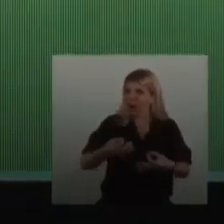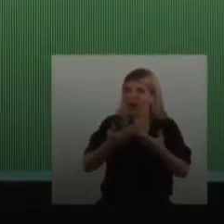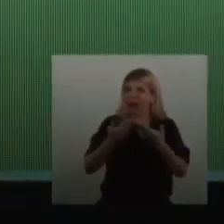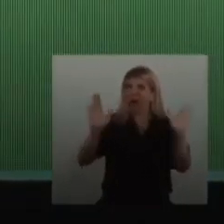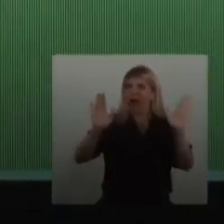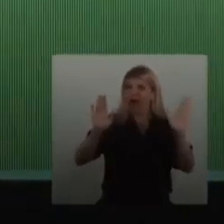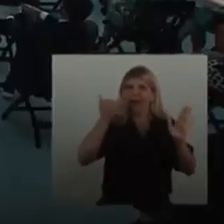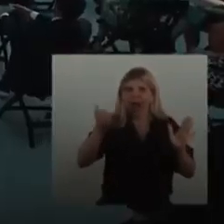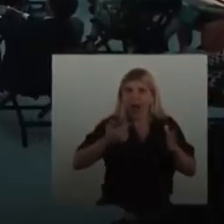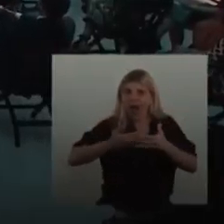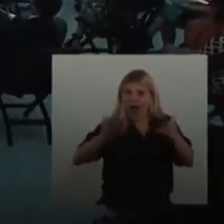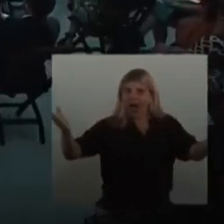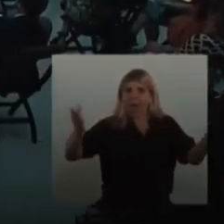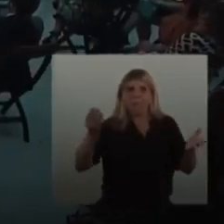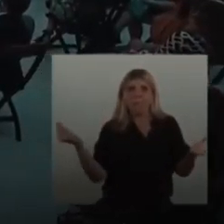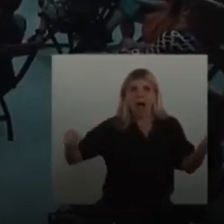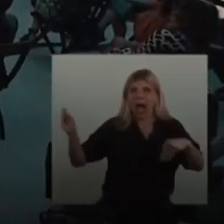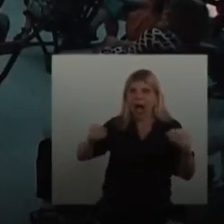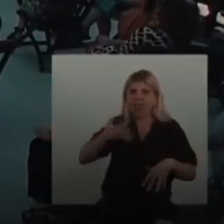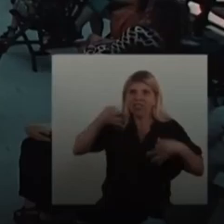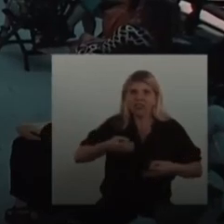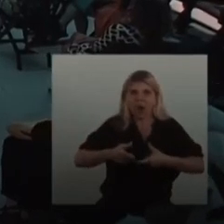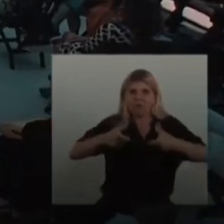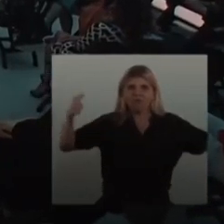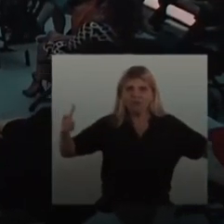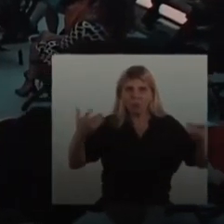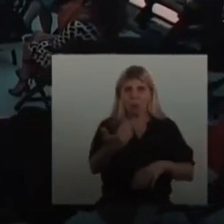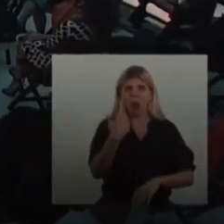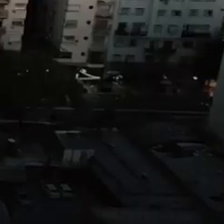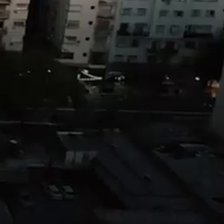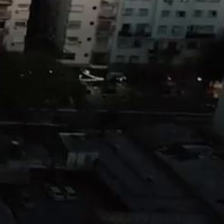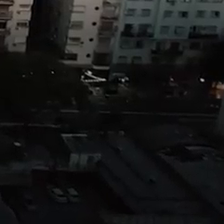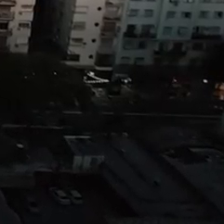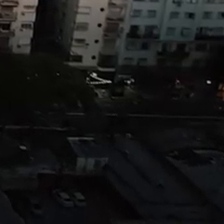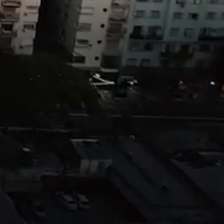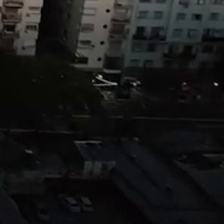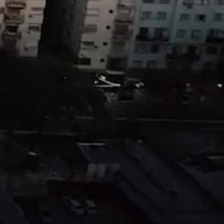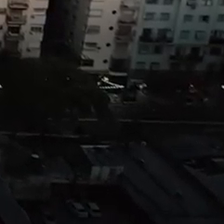simplemente por eso, y porque hay un Estado preservando la salud